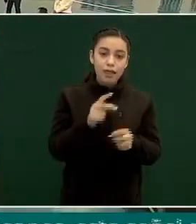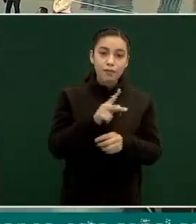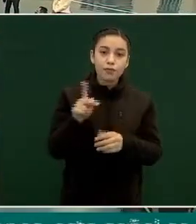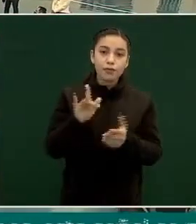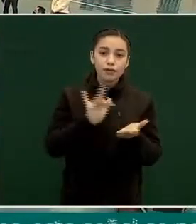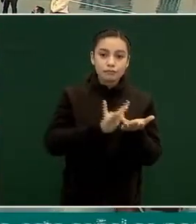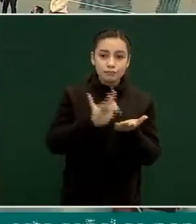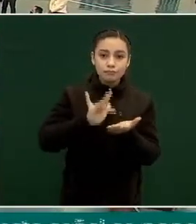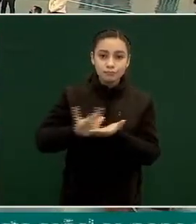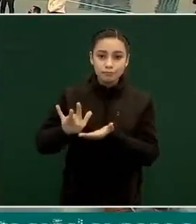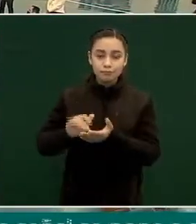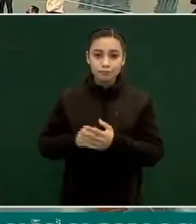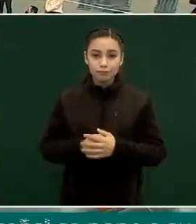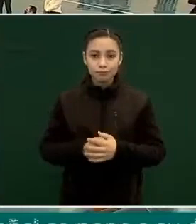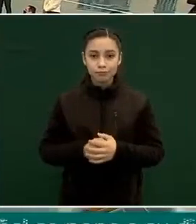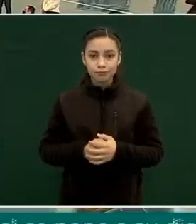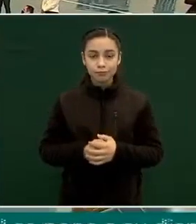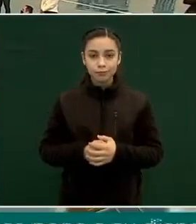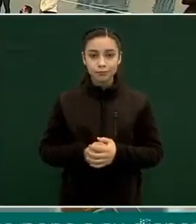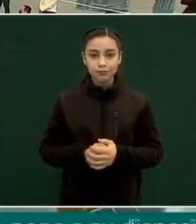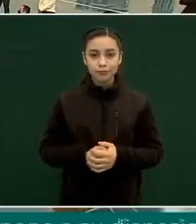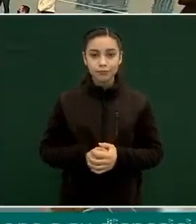pública.